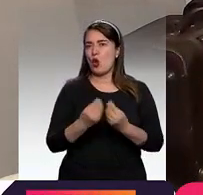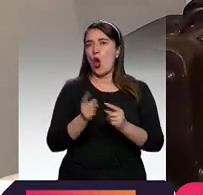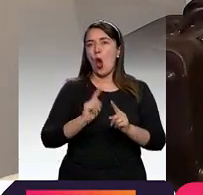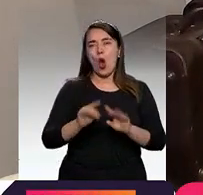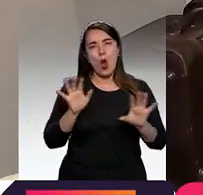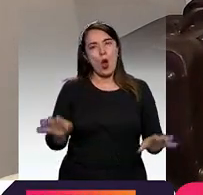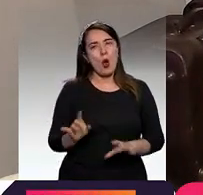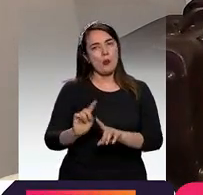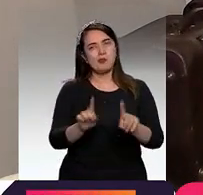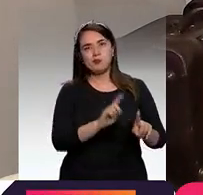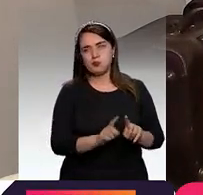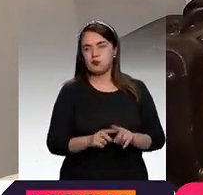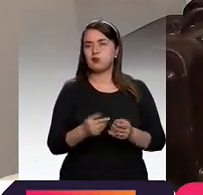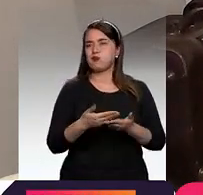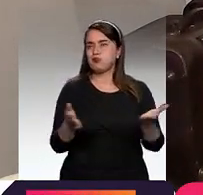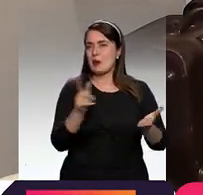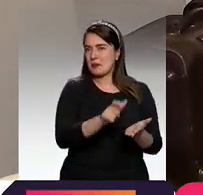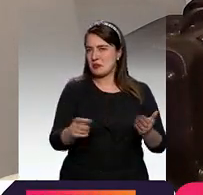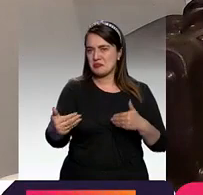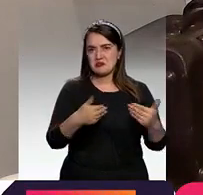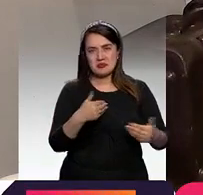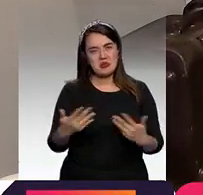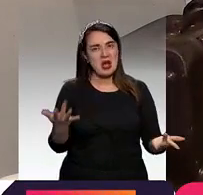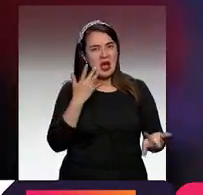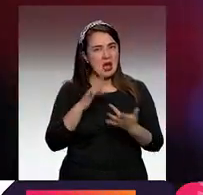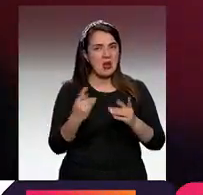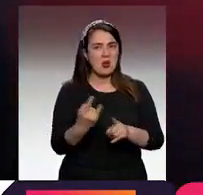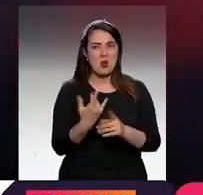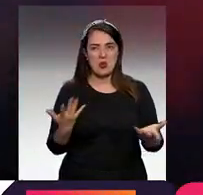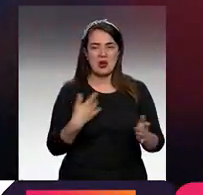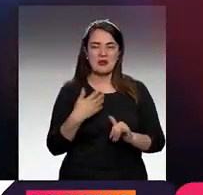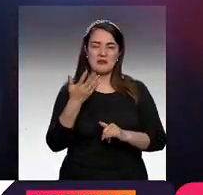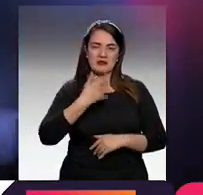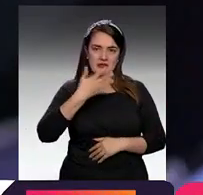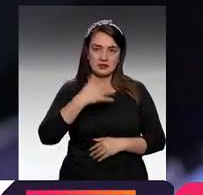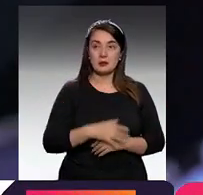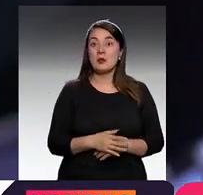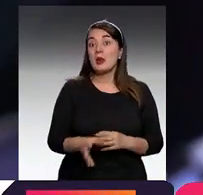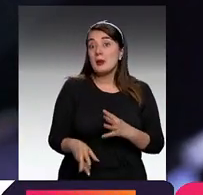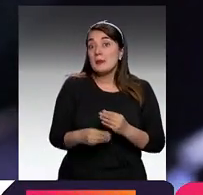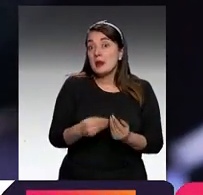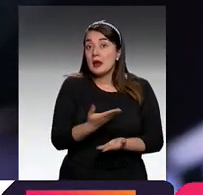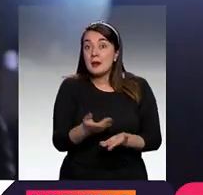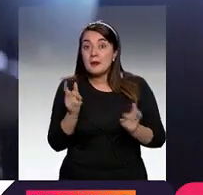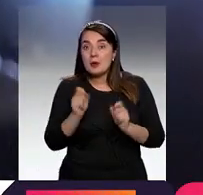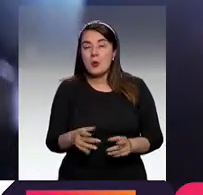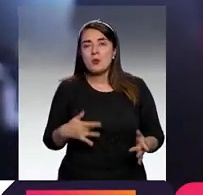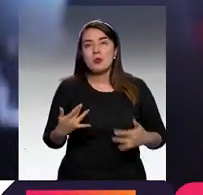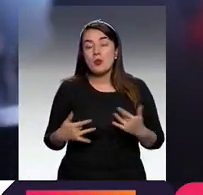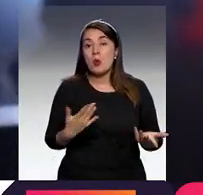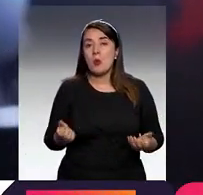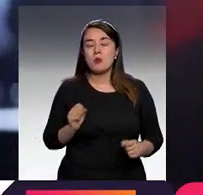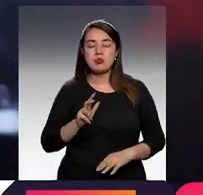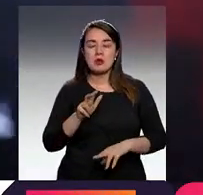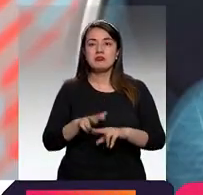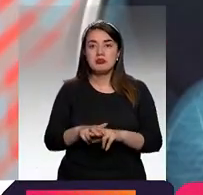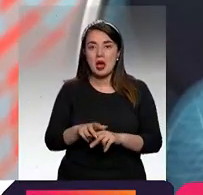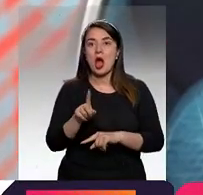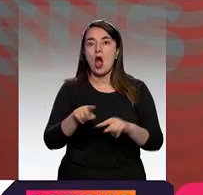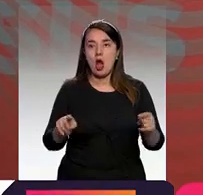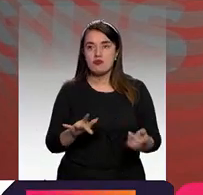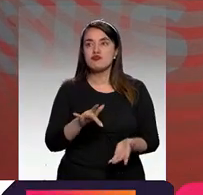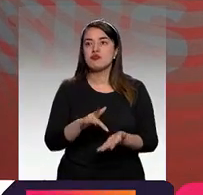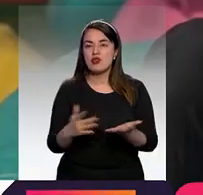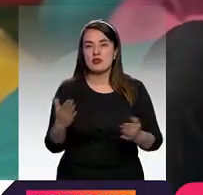diversas actividades abiertas al público a través de Facebook. A esto se suma la posibilidad de vivir este encuentro en físico con funciones en